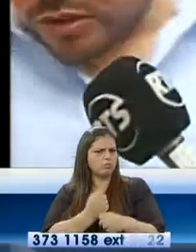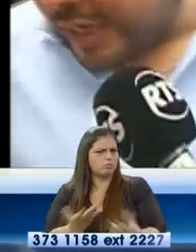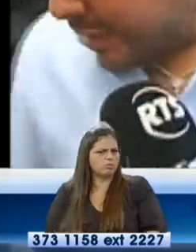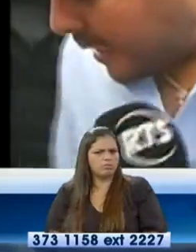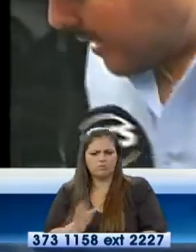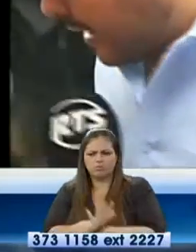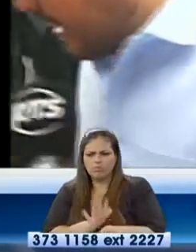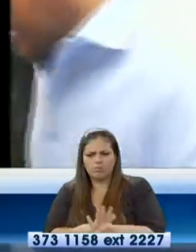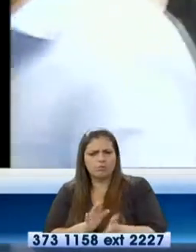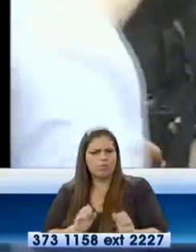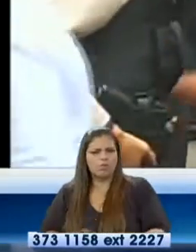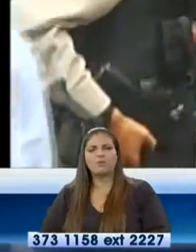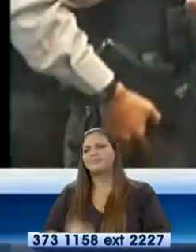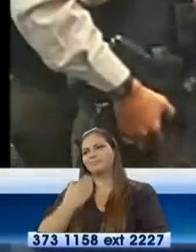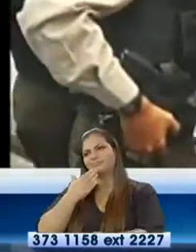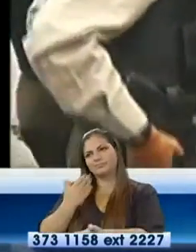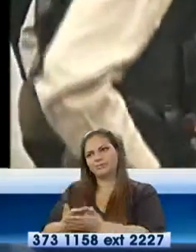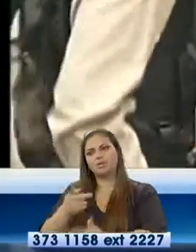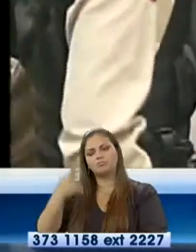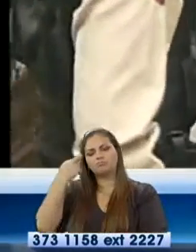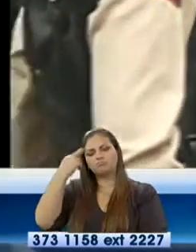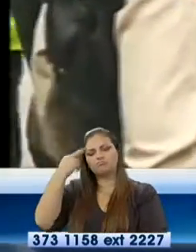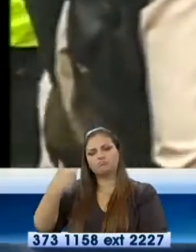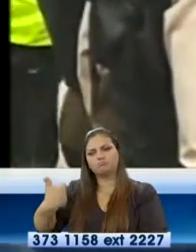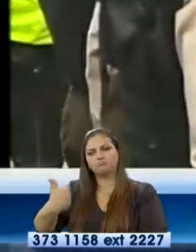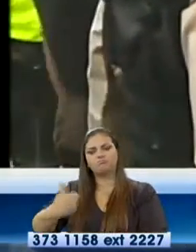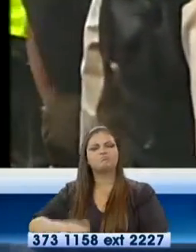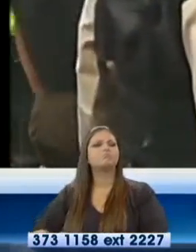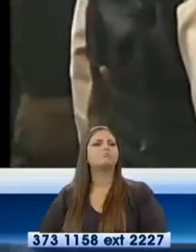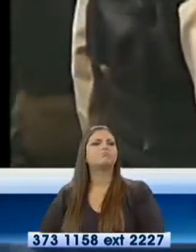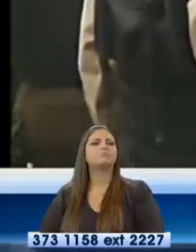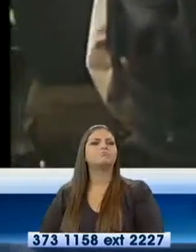señor consciente de que esto se hace es por y para ellos.